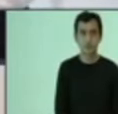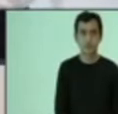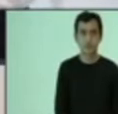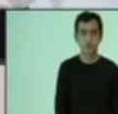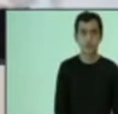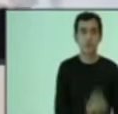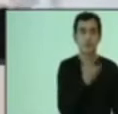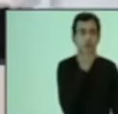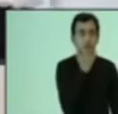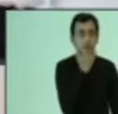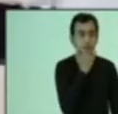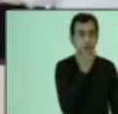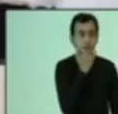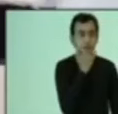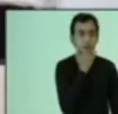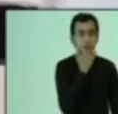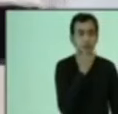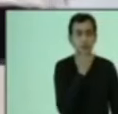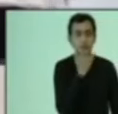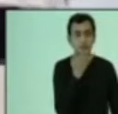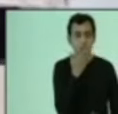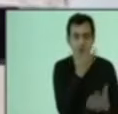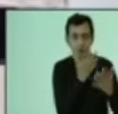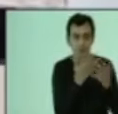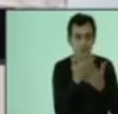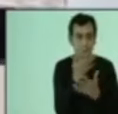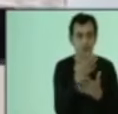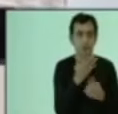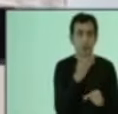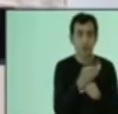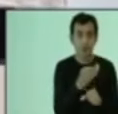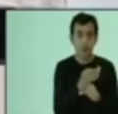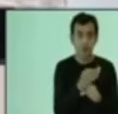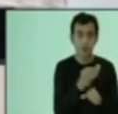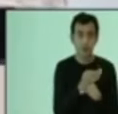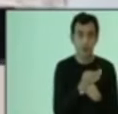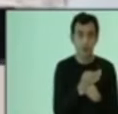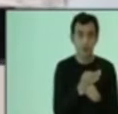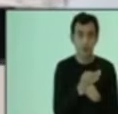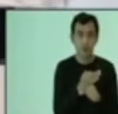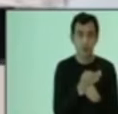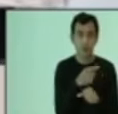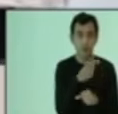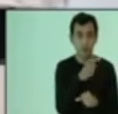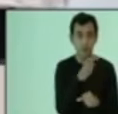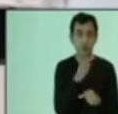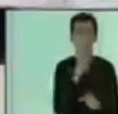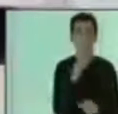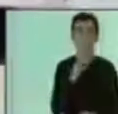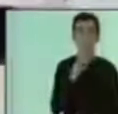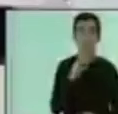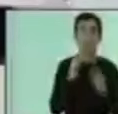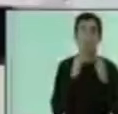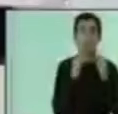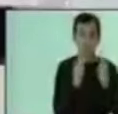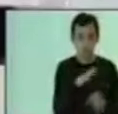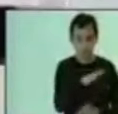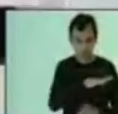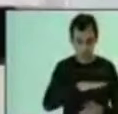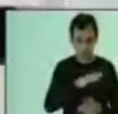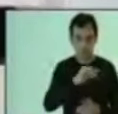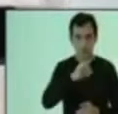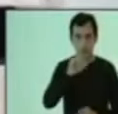Perdón, ofrezco una disculpa. Sí. Es el turno del abanderado de Unidad Ciudadana, José Gonzalo Martínez